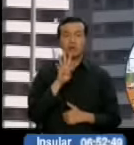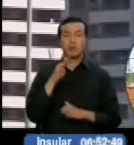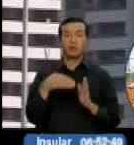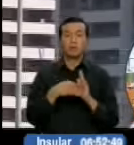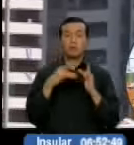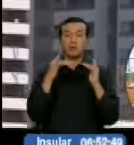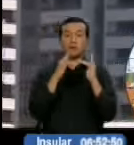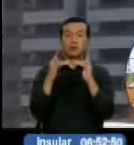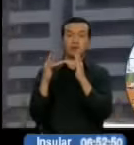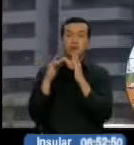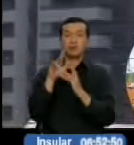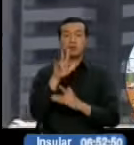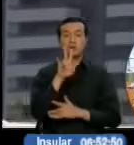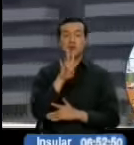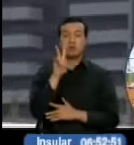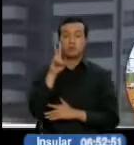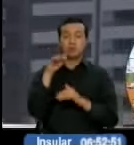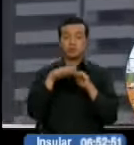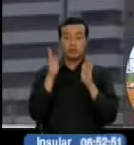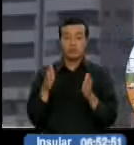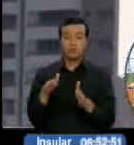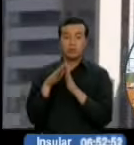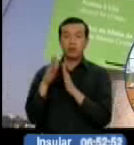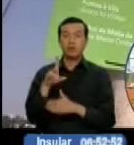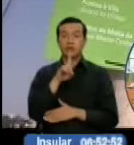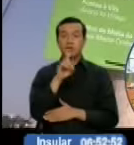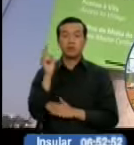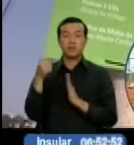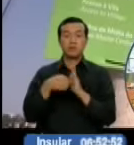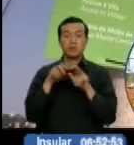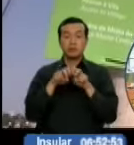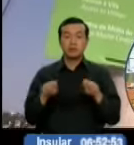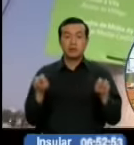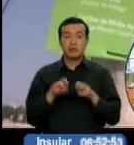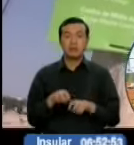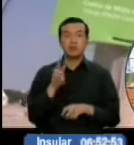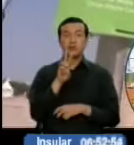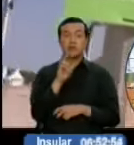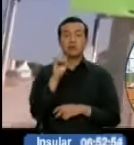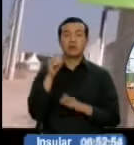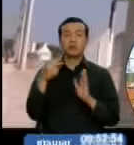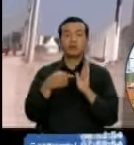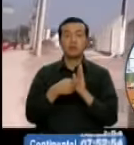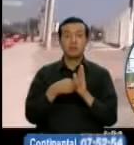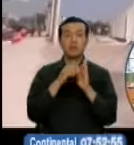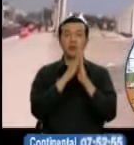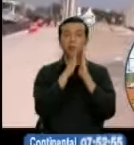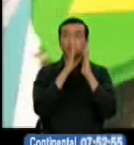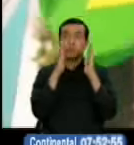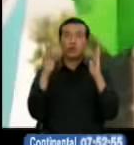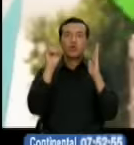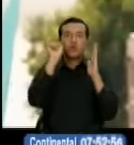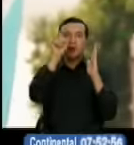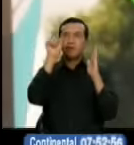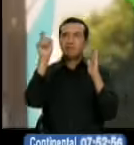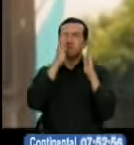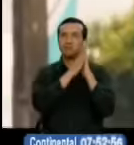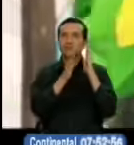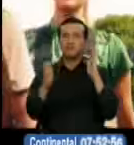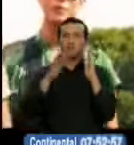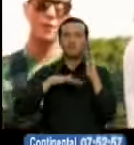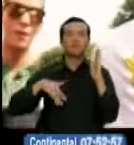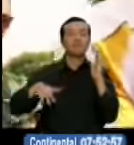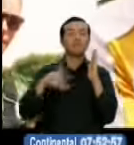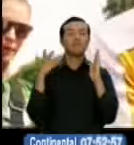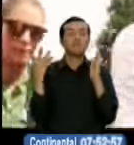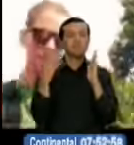camas, 72.000 mesas, 100.000 sillas y 60.000 perchas para ropa forman parte del lugar en